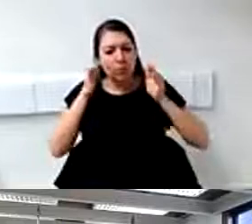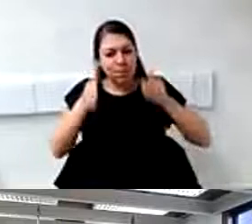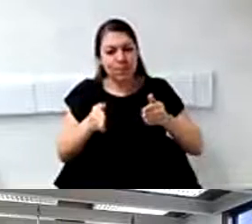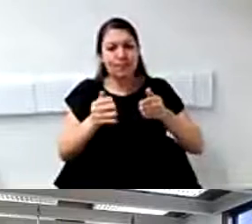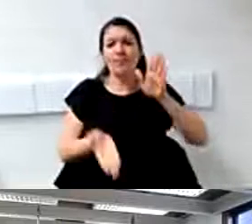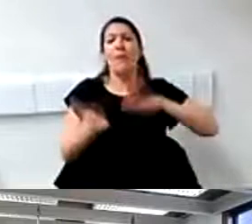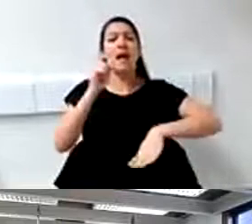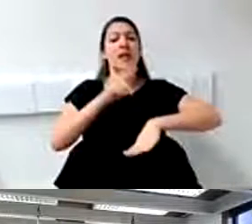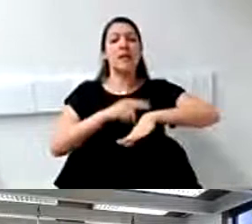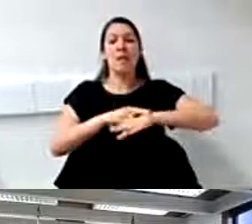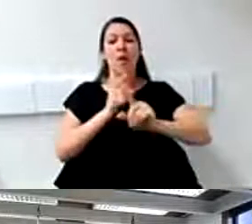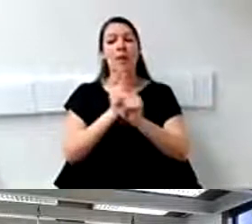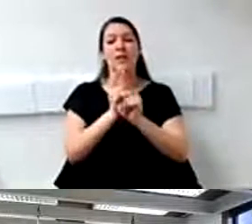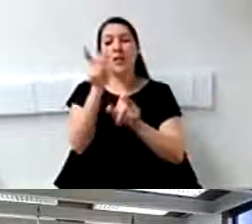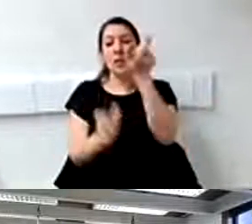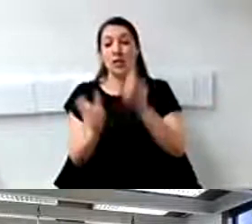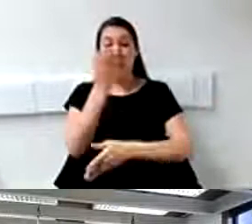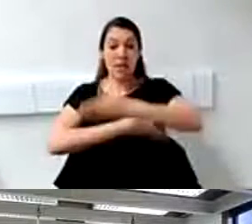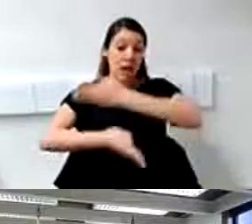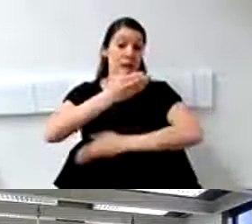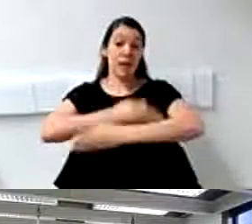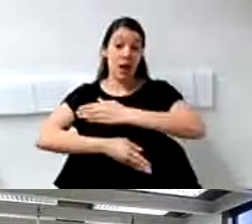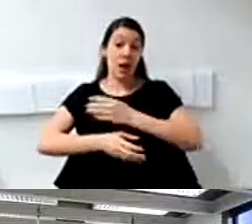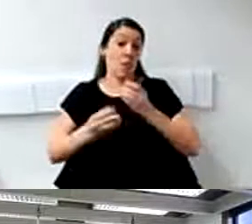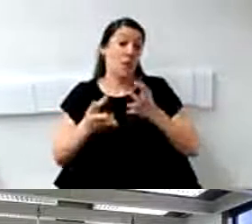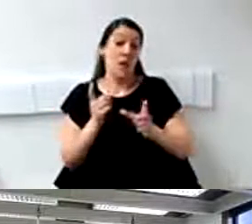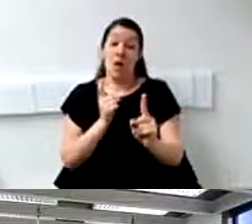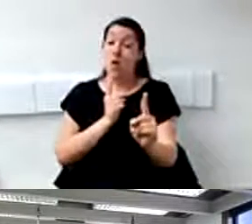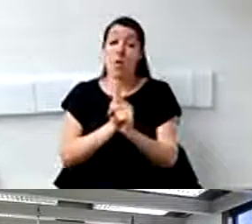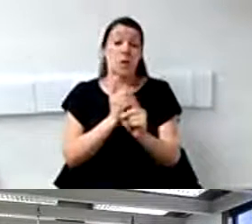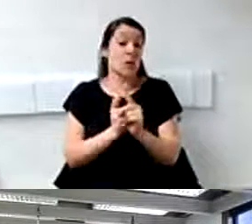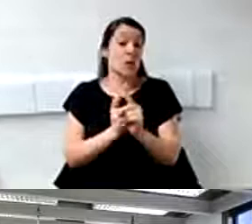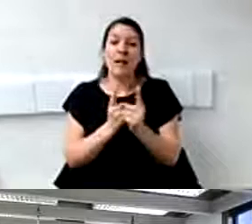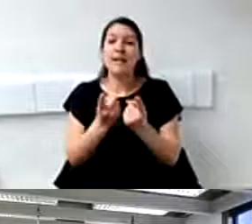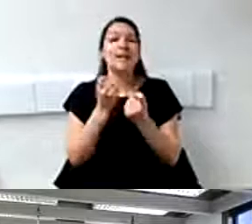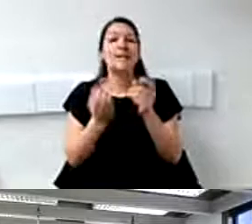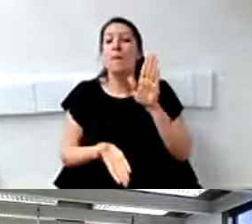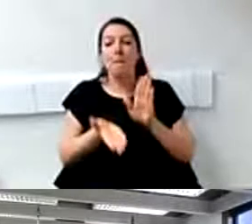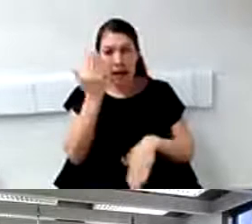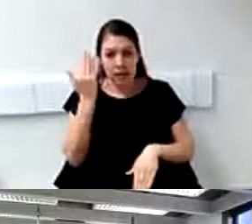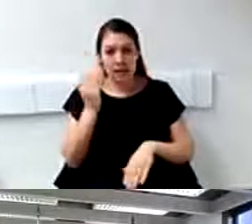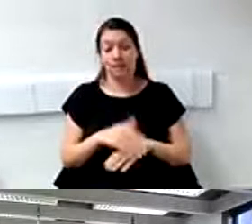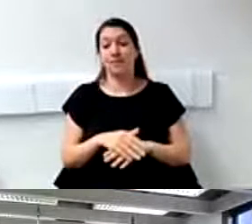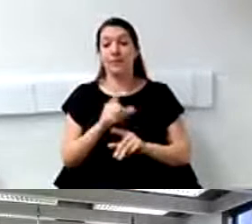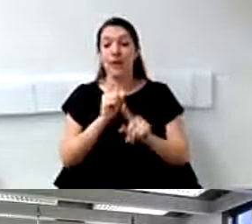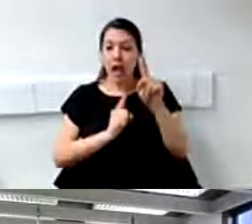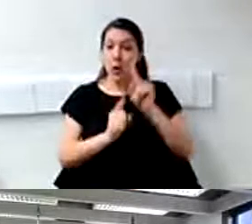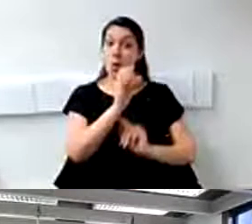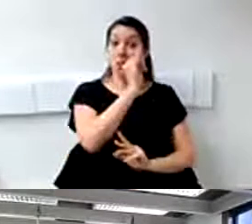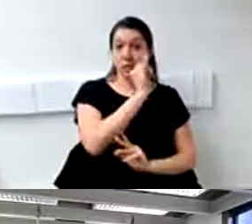discapacidades, ya que estos llevan un mayor tiempo en la consulta. Algunos tipos de discapacidades sí lo llevan, otros